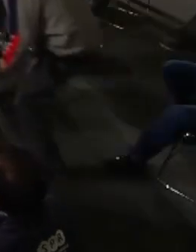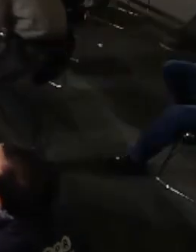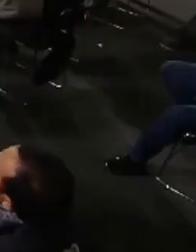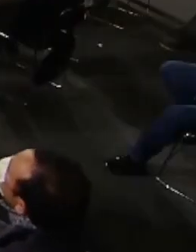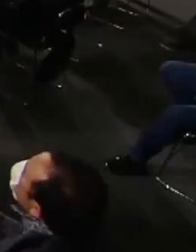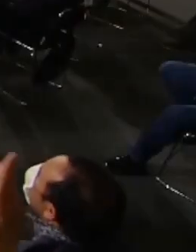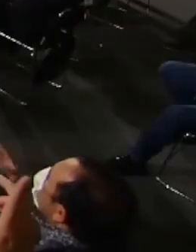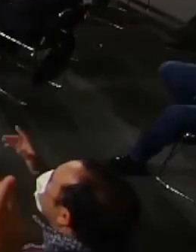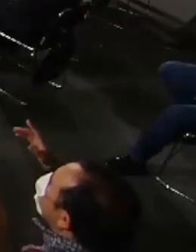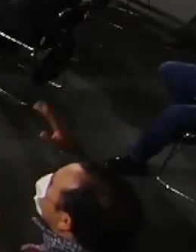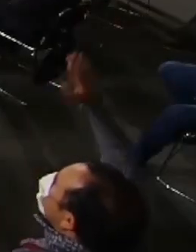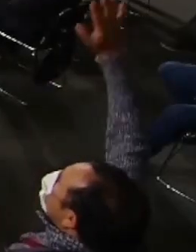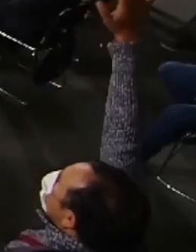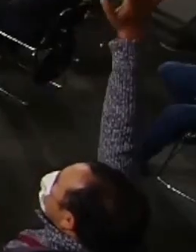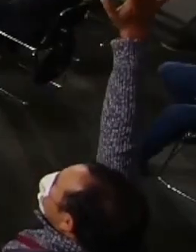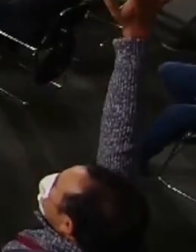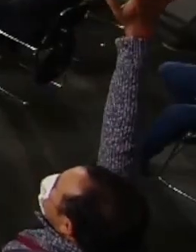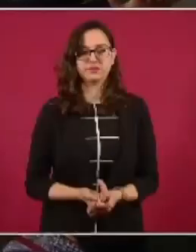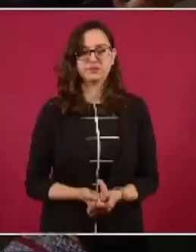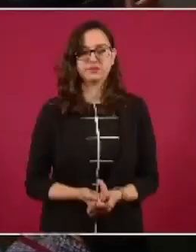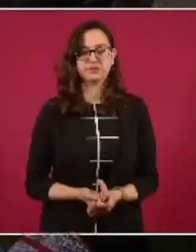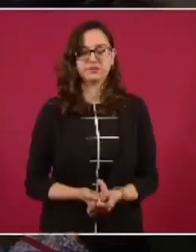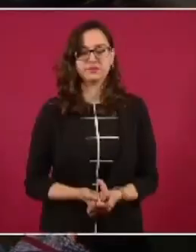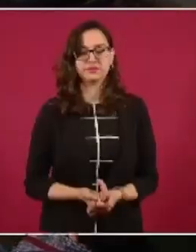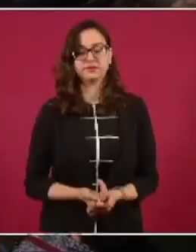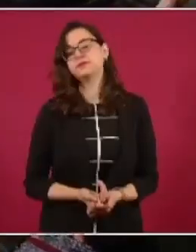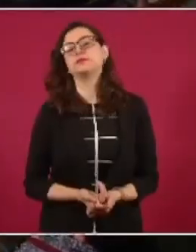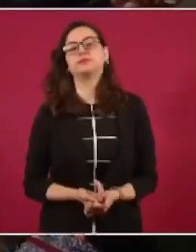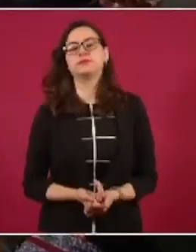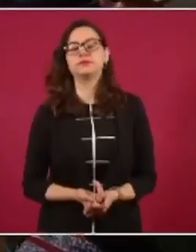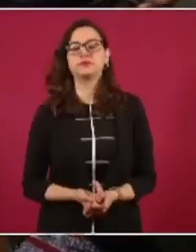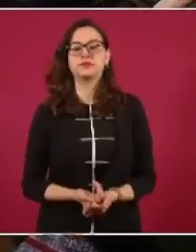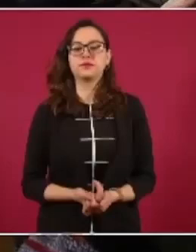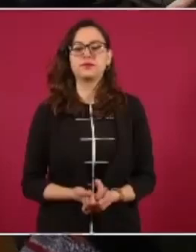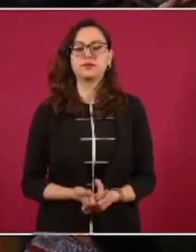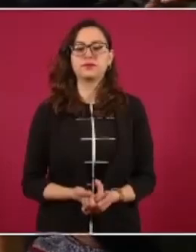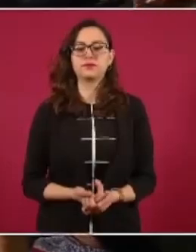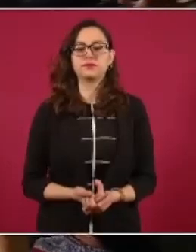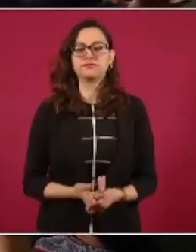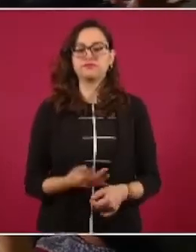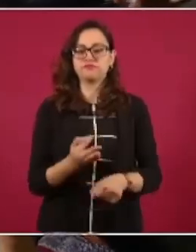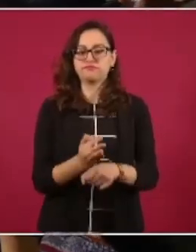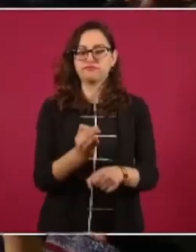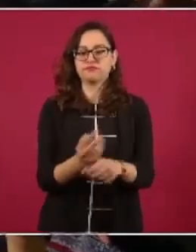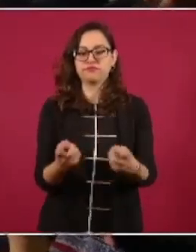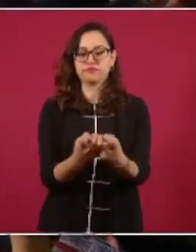Pues ahí está. Vamos. Primera fila.